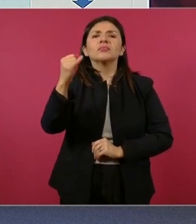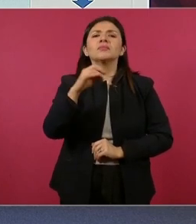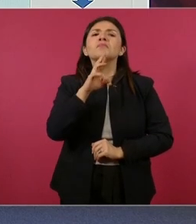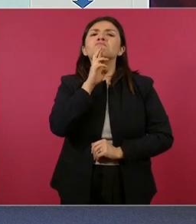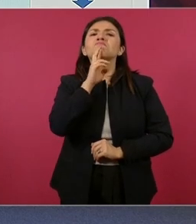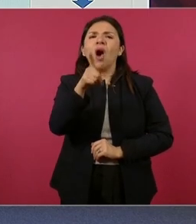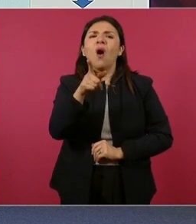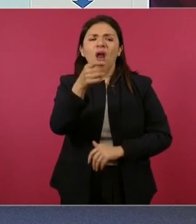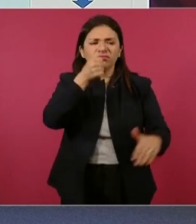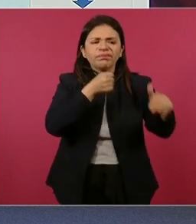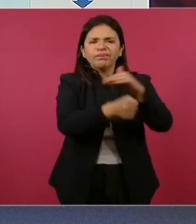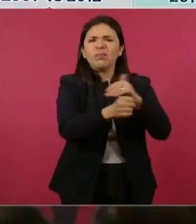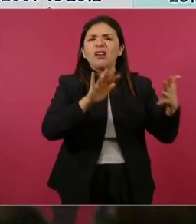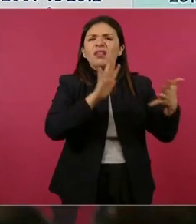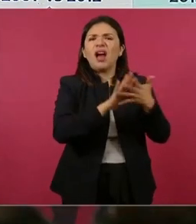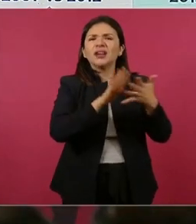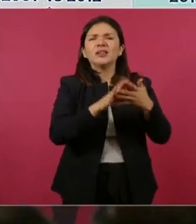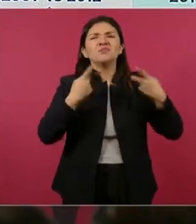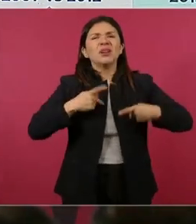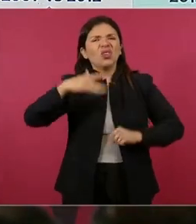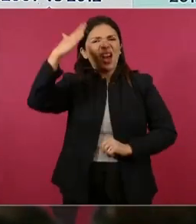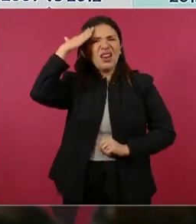meter a la cárcel a un líder sindical